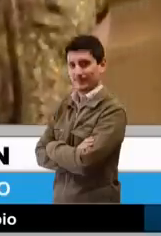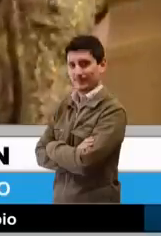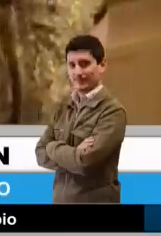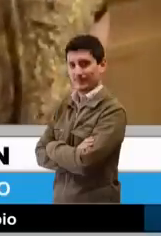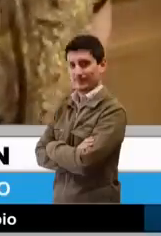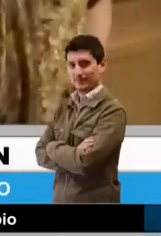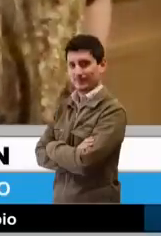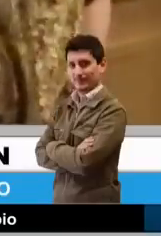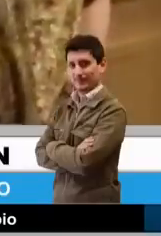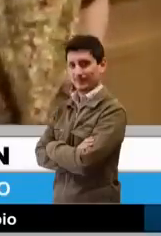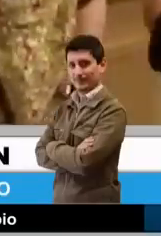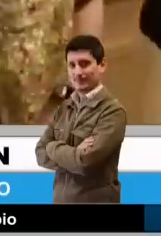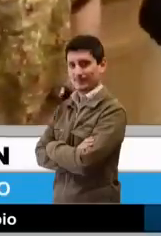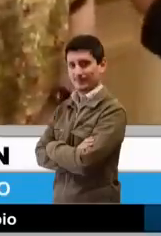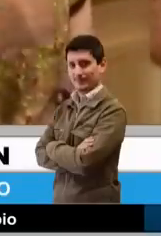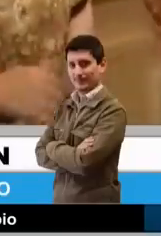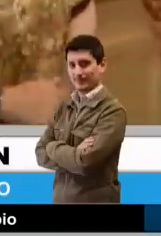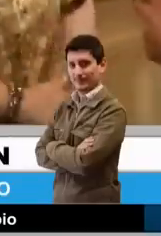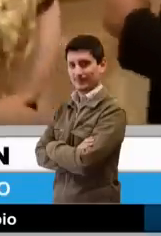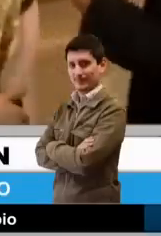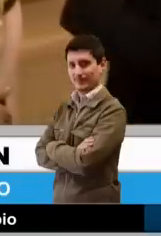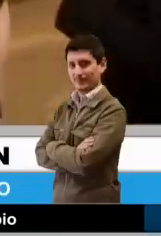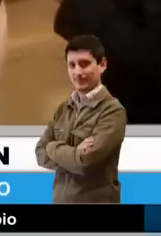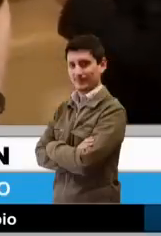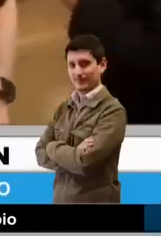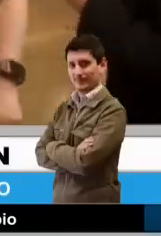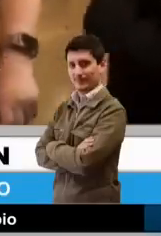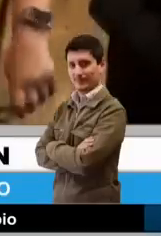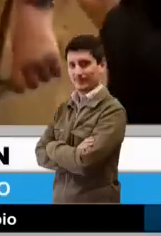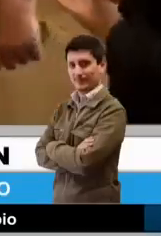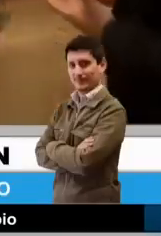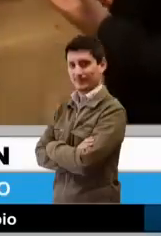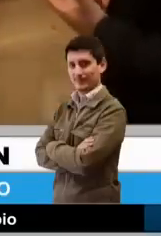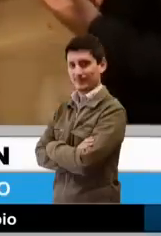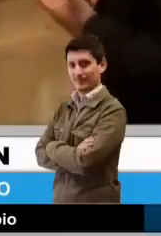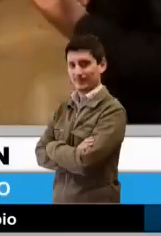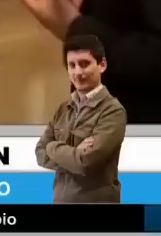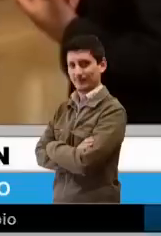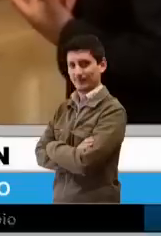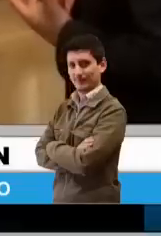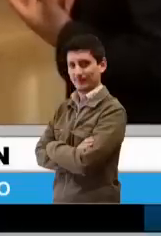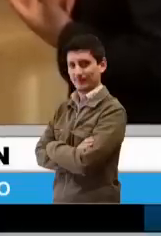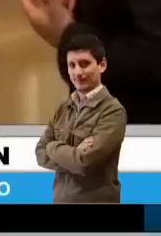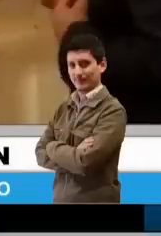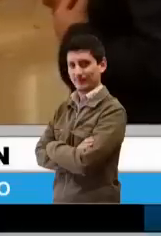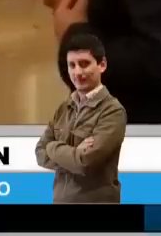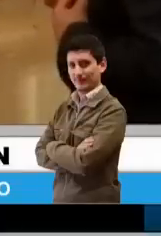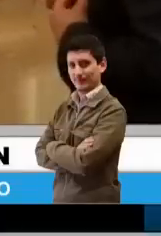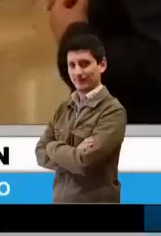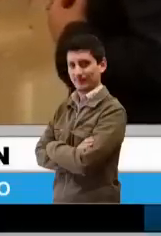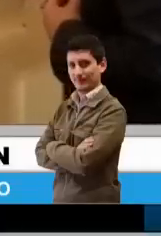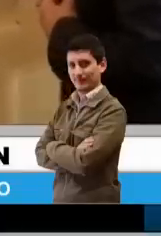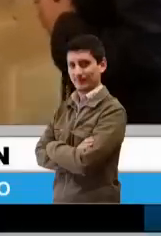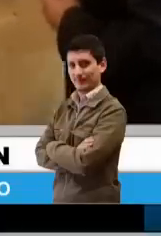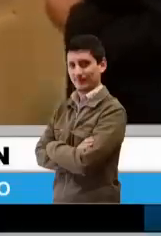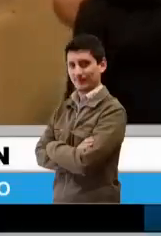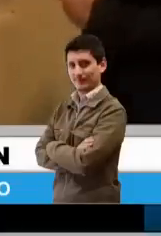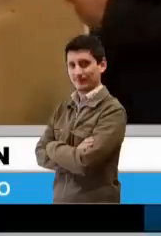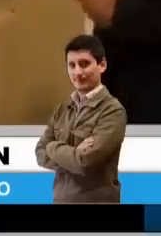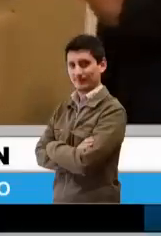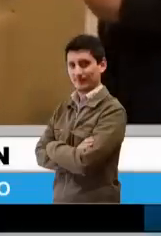yo creo que esto además puede alterar también el cambio de gabinete, esto que ocurrió ayer. Estamos atentos y líneas abiertas